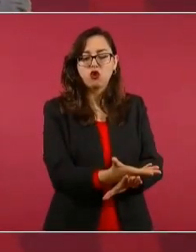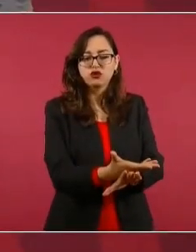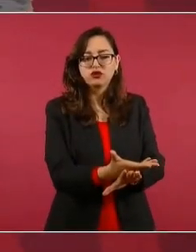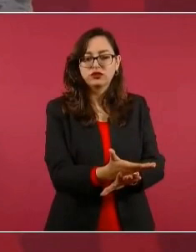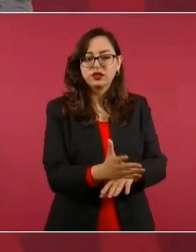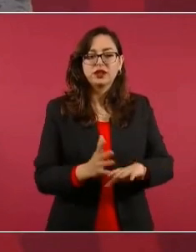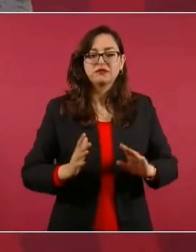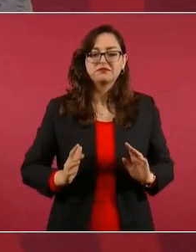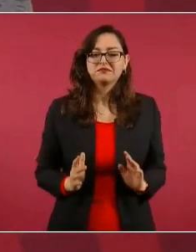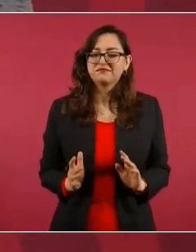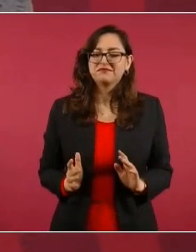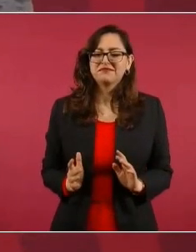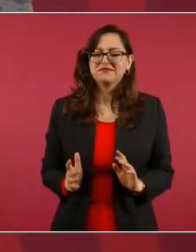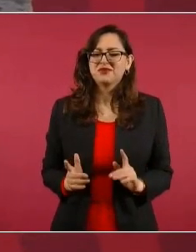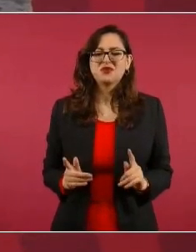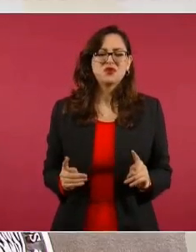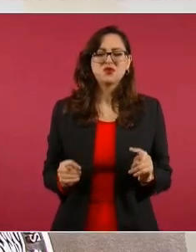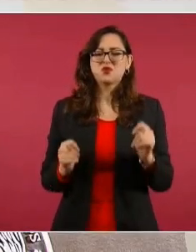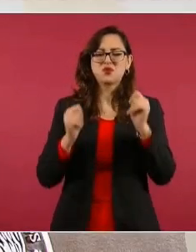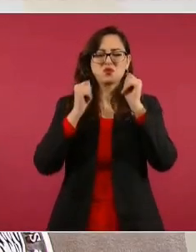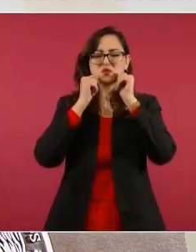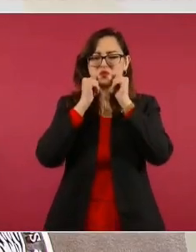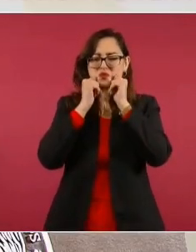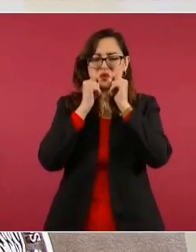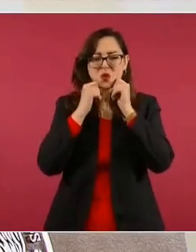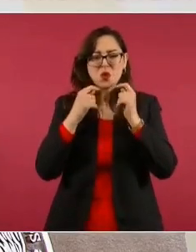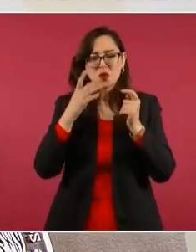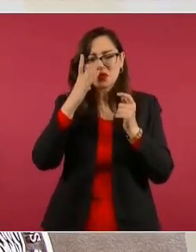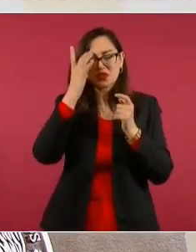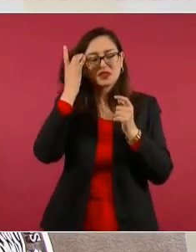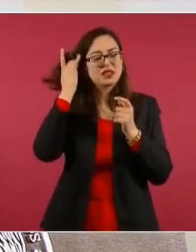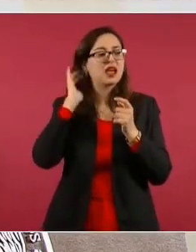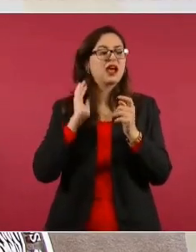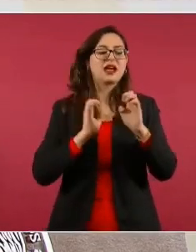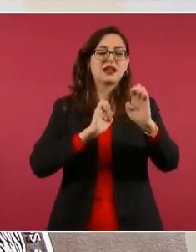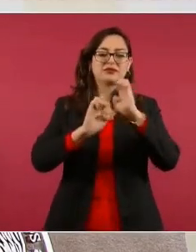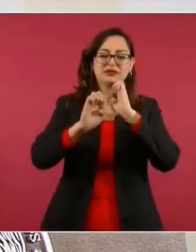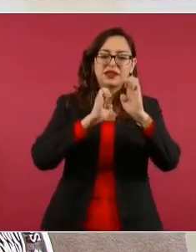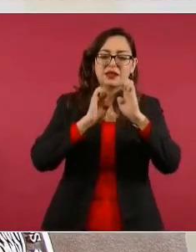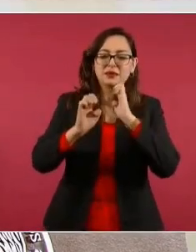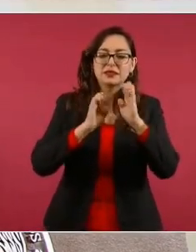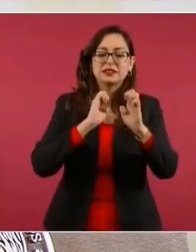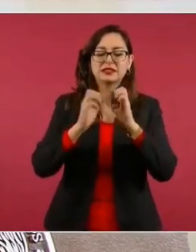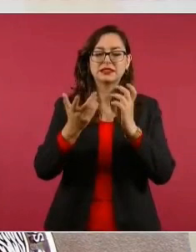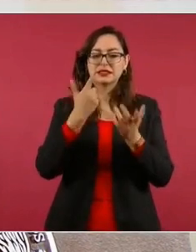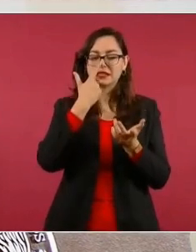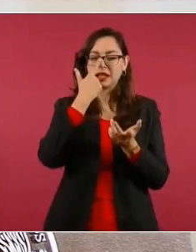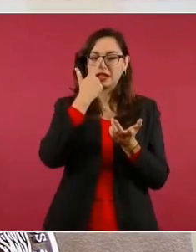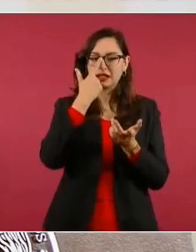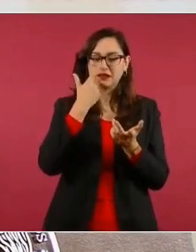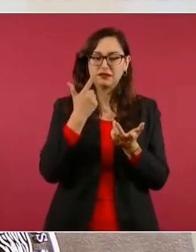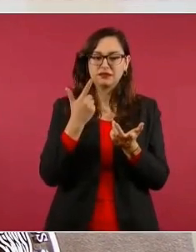no solo le dé entrevista a Jorge Fernández, que en efecto Meléndez,